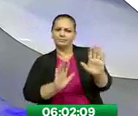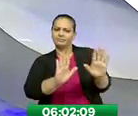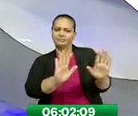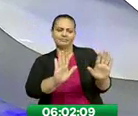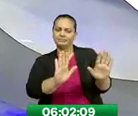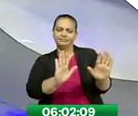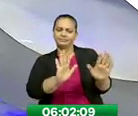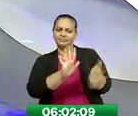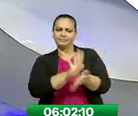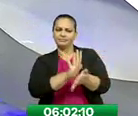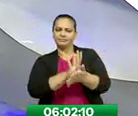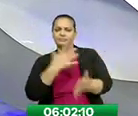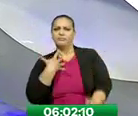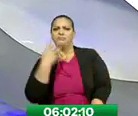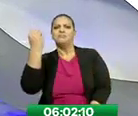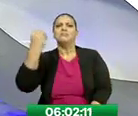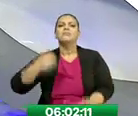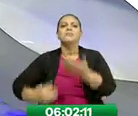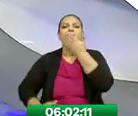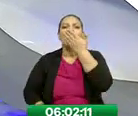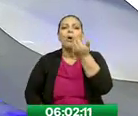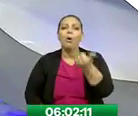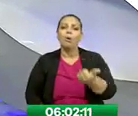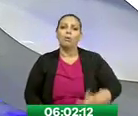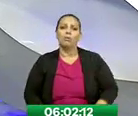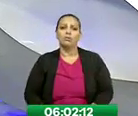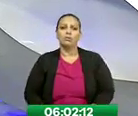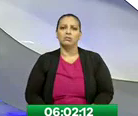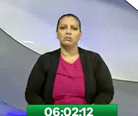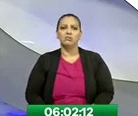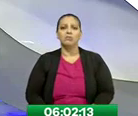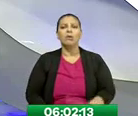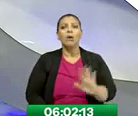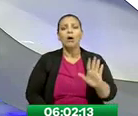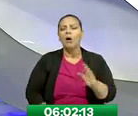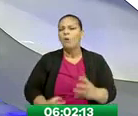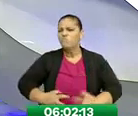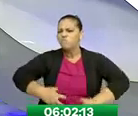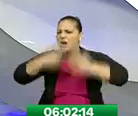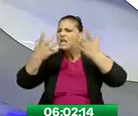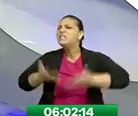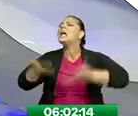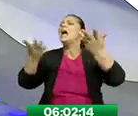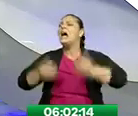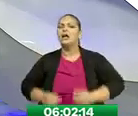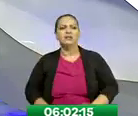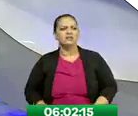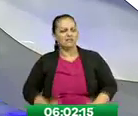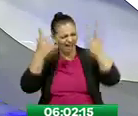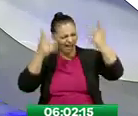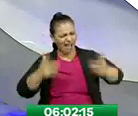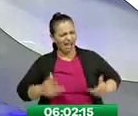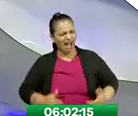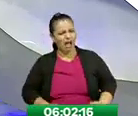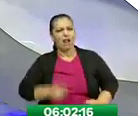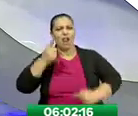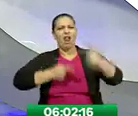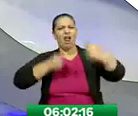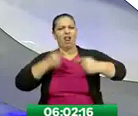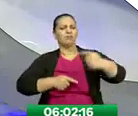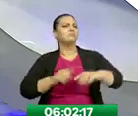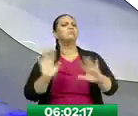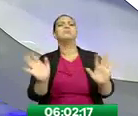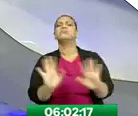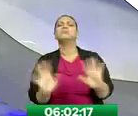a ese padre de familia, la gente del barrio ya lo conoce porque sale la imagen. Oye, pero yo veo el de ATM, yo veo el de ATM tranquilo. ¿Eh? Yo veo sí, el de ATM son